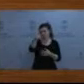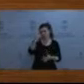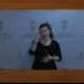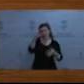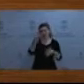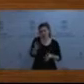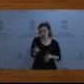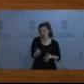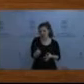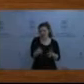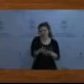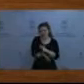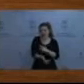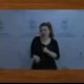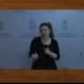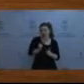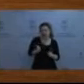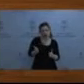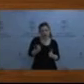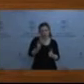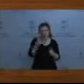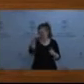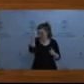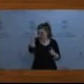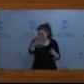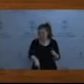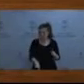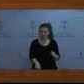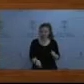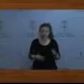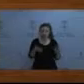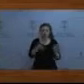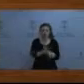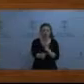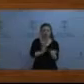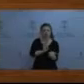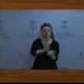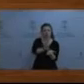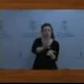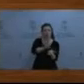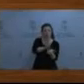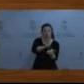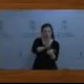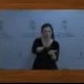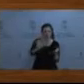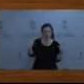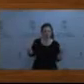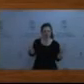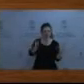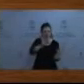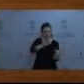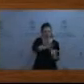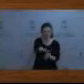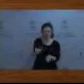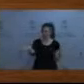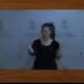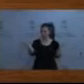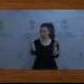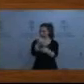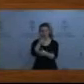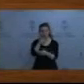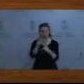que es falso. Ya no hay expulsiones masivas, no las hay, porque están rechazadas en el